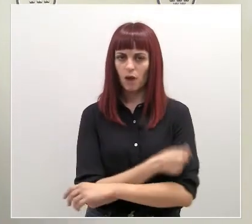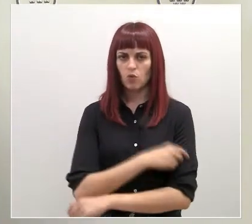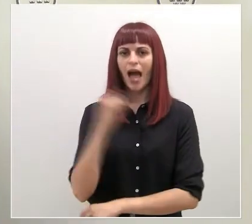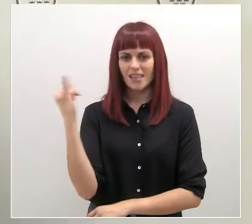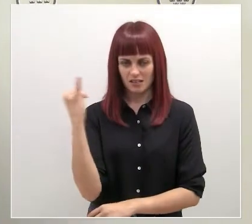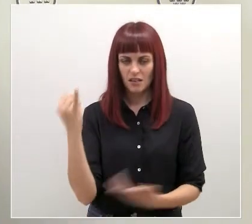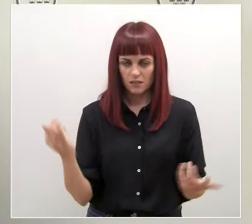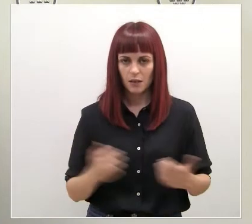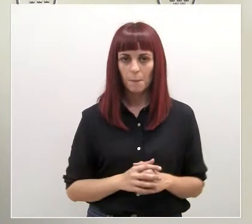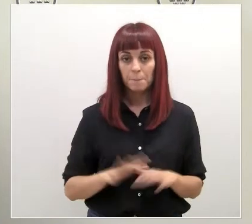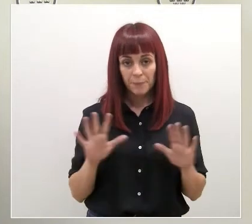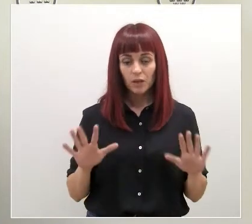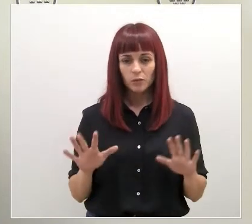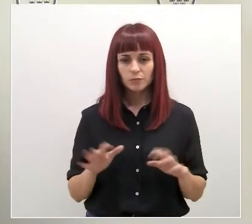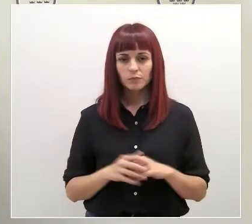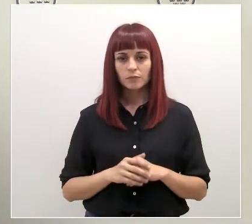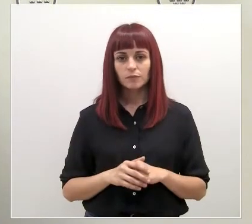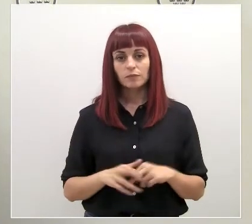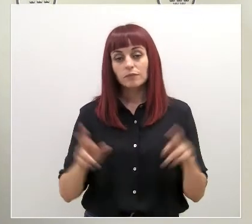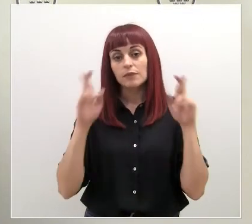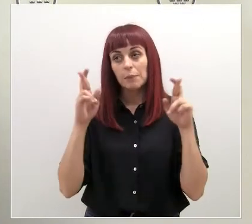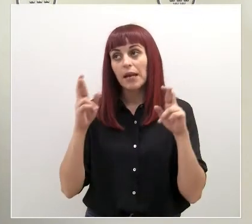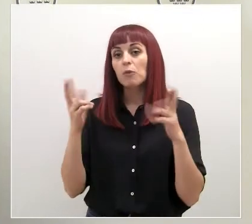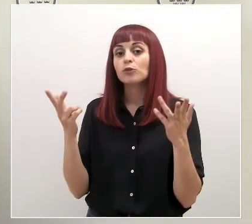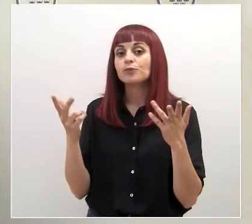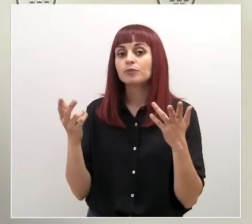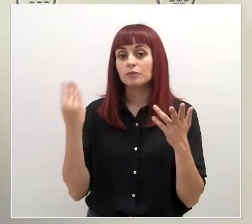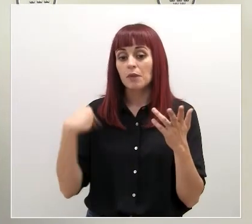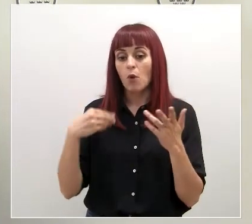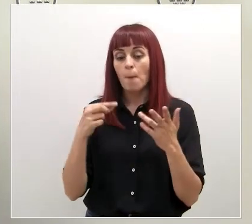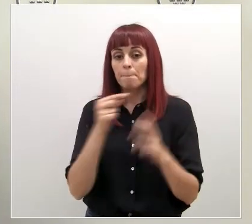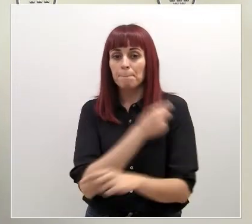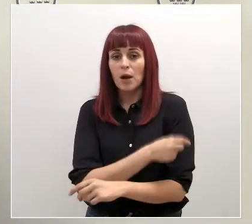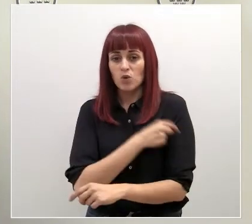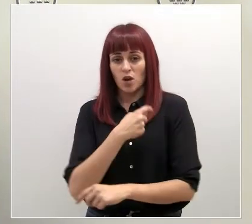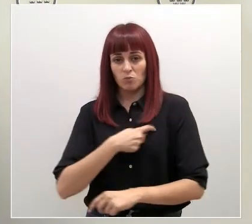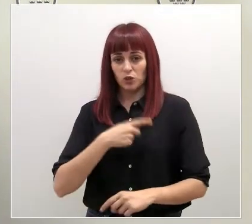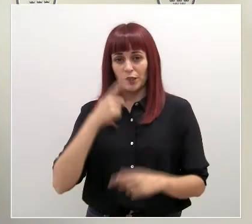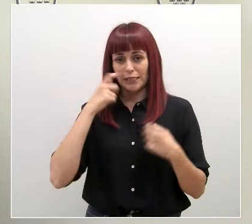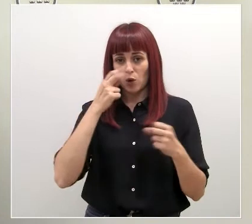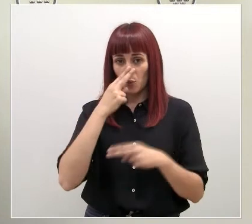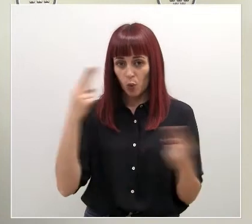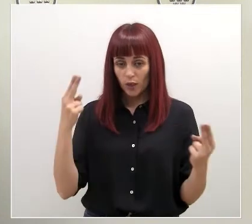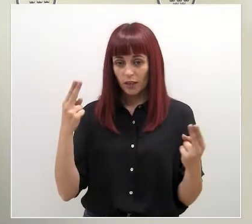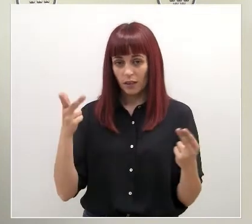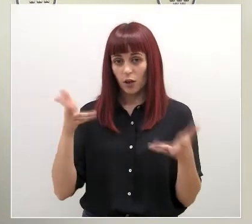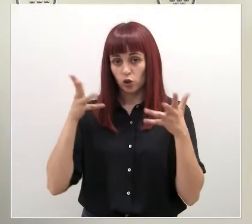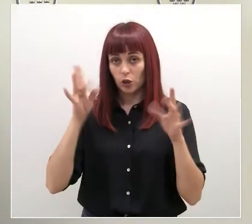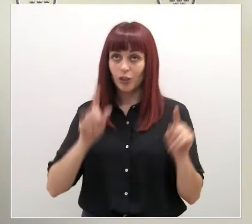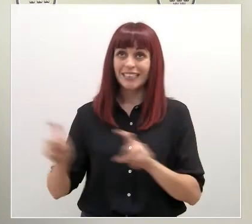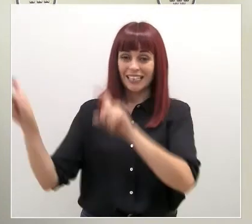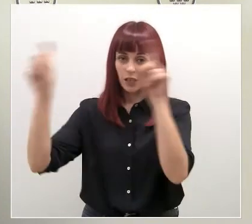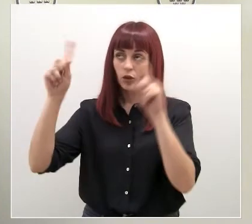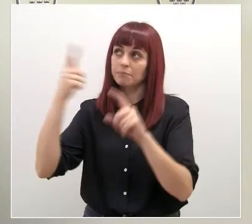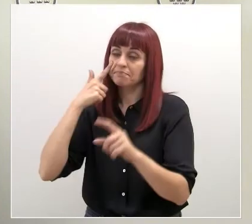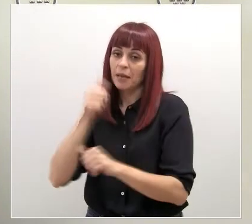ese caso, y en este caso, sí que esperamos las instrucciones de las ponencias de vacuna y la Comisión de Salud Pública, amparado por el Consejo Interterritorial,